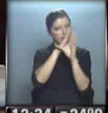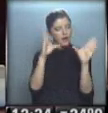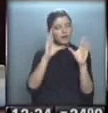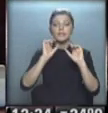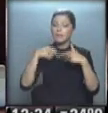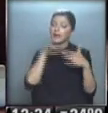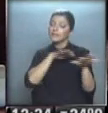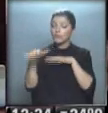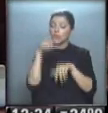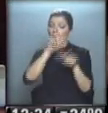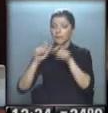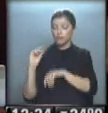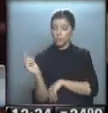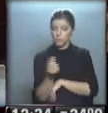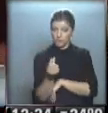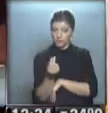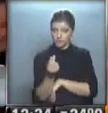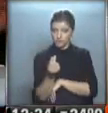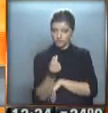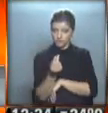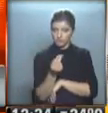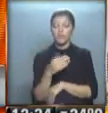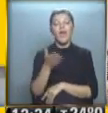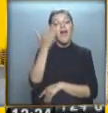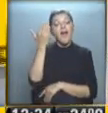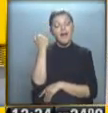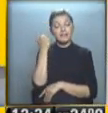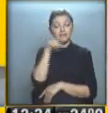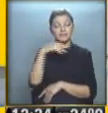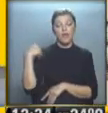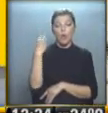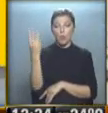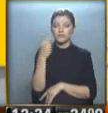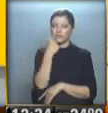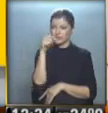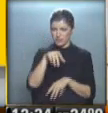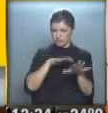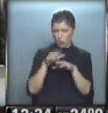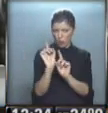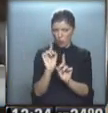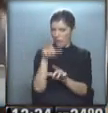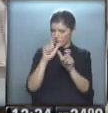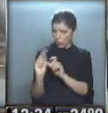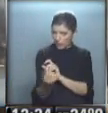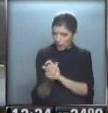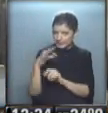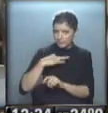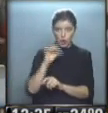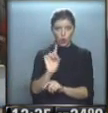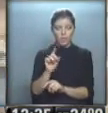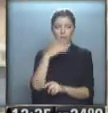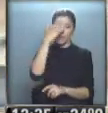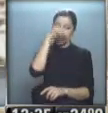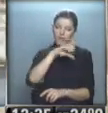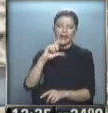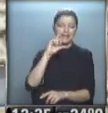en los ataques con drones. Inicialmente, Washington negó esas bajas, pero la CIA terminó